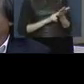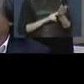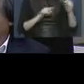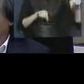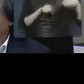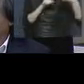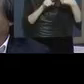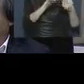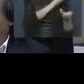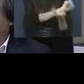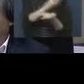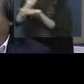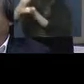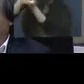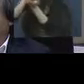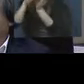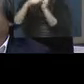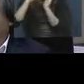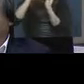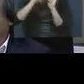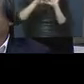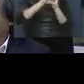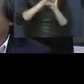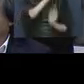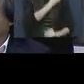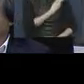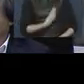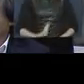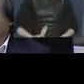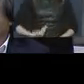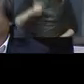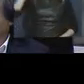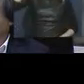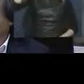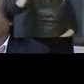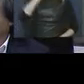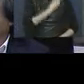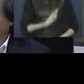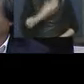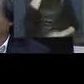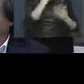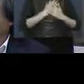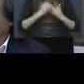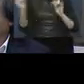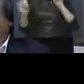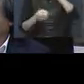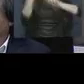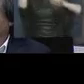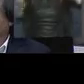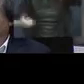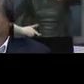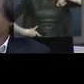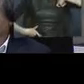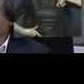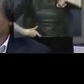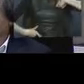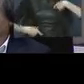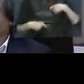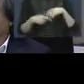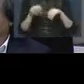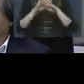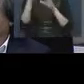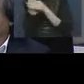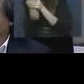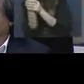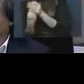de la presidenta Michelle Bachelet, que hace un aporte fundamental en esta materia, terminando con la